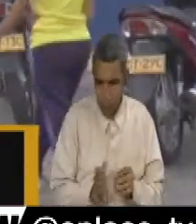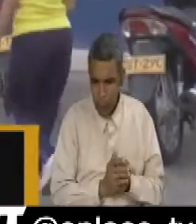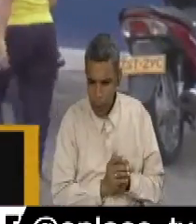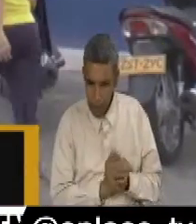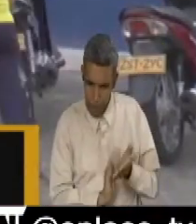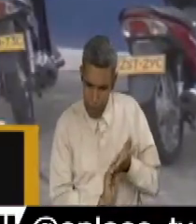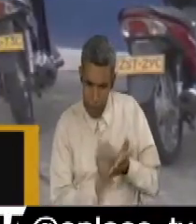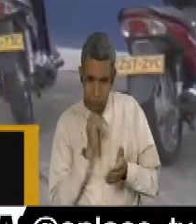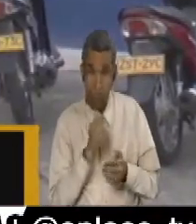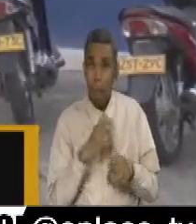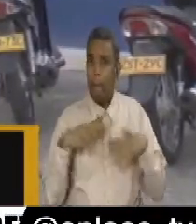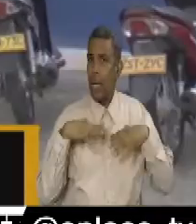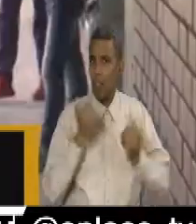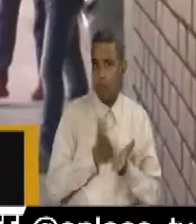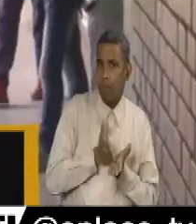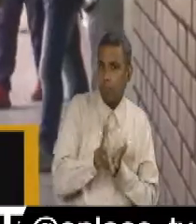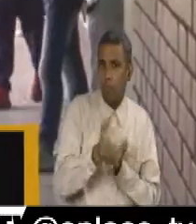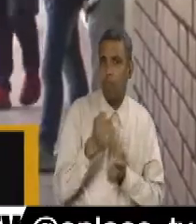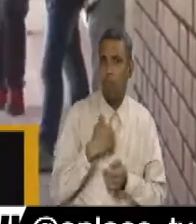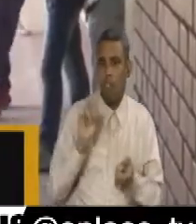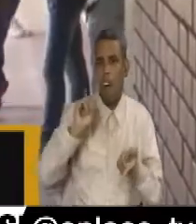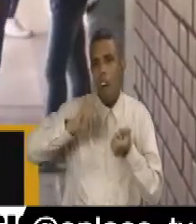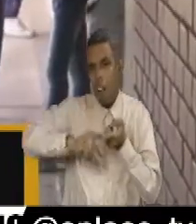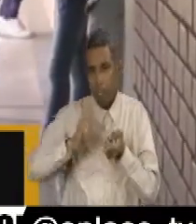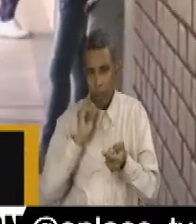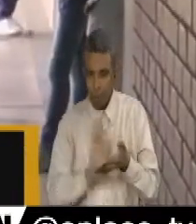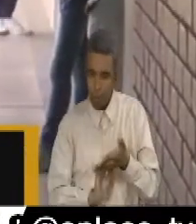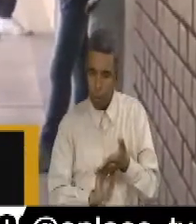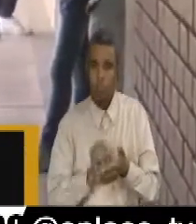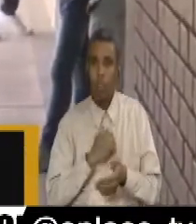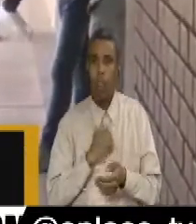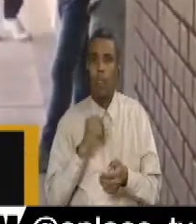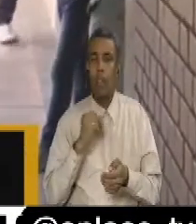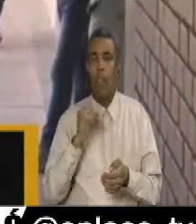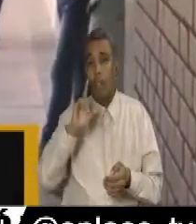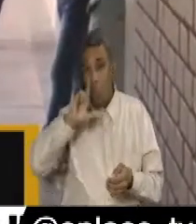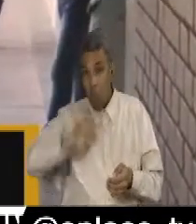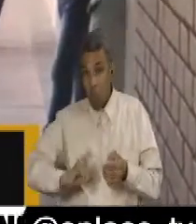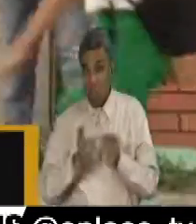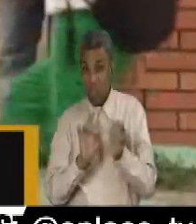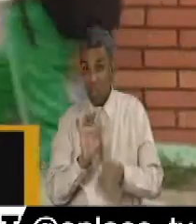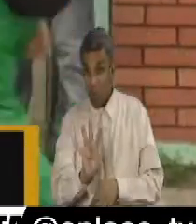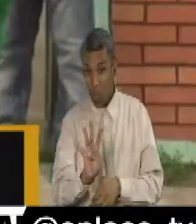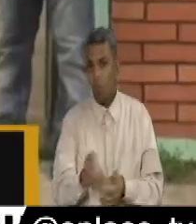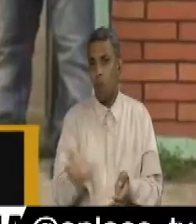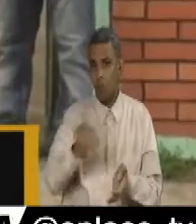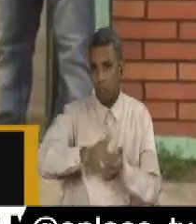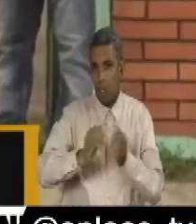vacaciones. Trascendió que el regreso a clases de los estudiantes de los colegios oficiales se dará el martes 4 de julio en